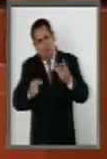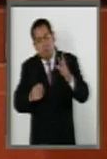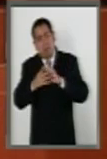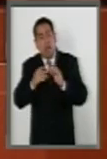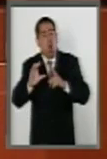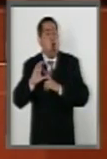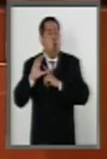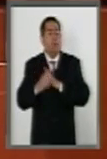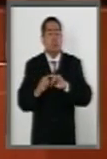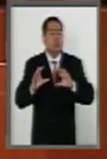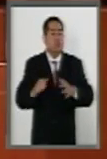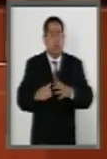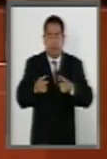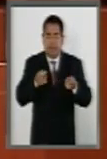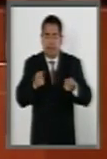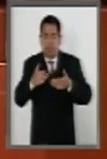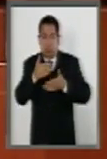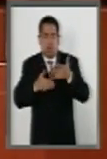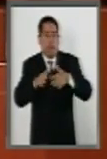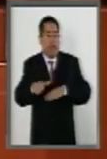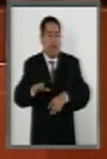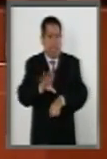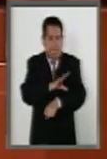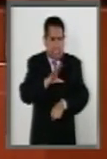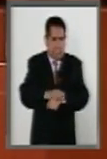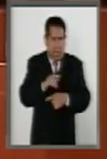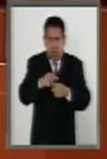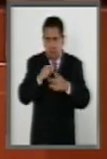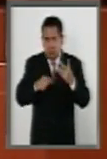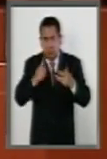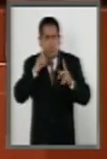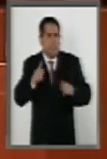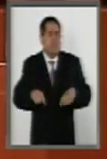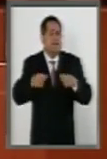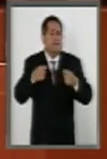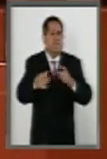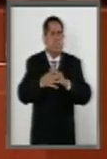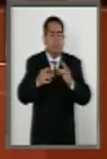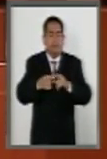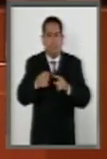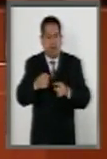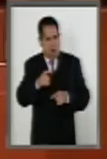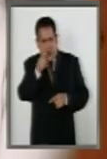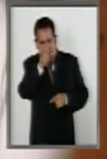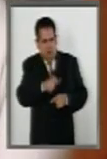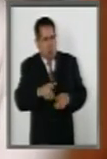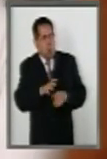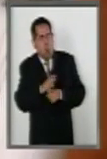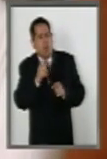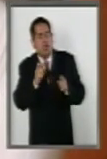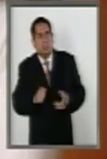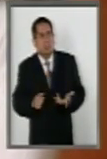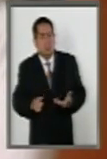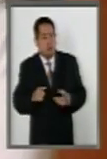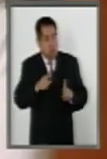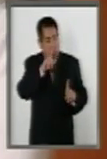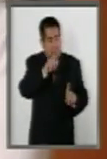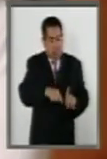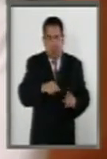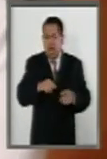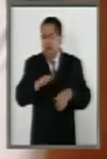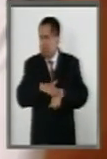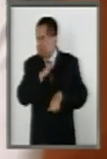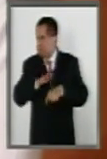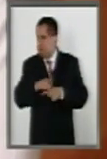la Comisión Reguladora de Energía, de los cuales se valida la idoneidad porque reúnen los